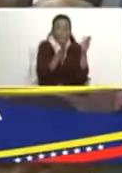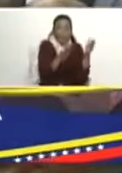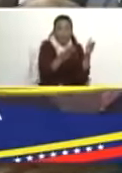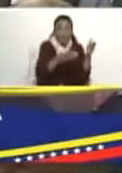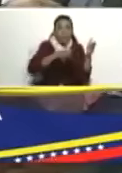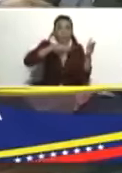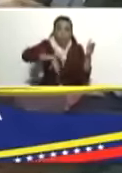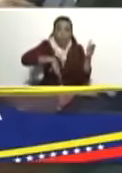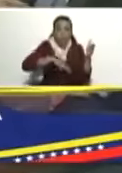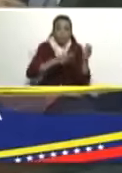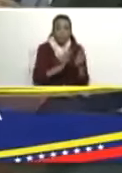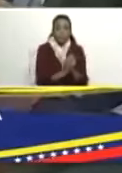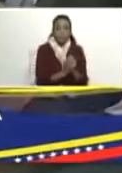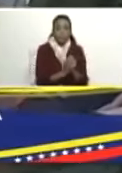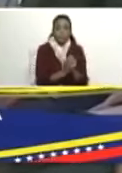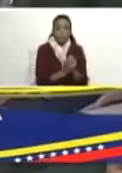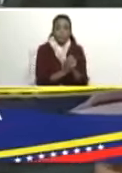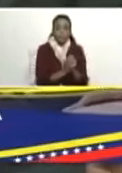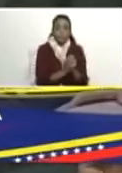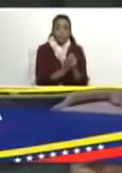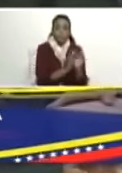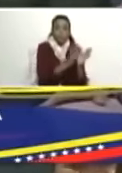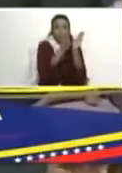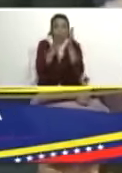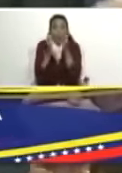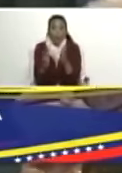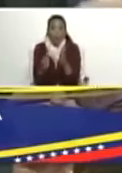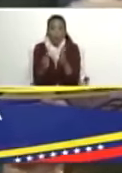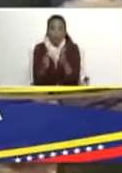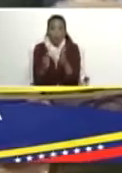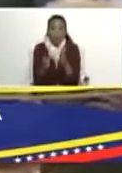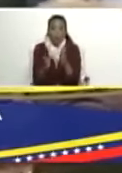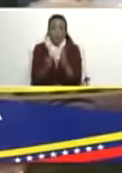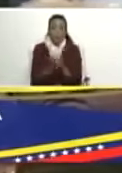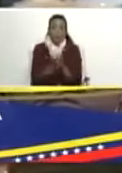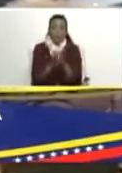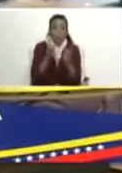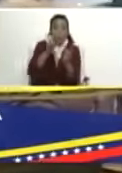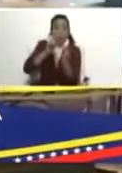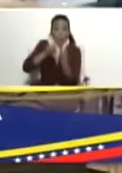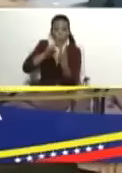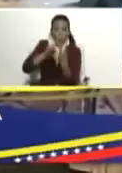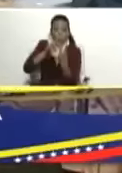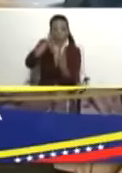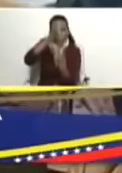histórico. Un segundo momento histórico